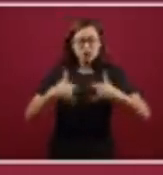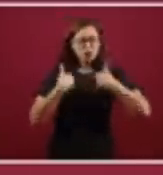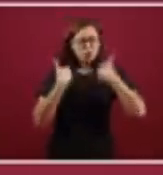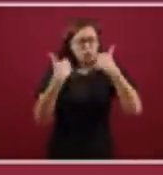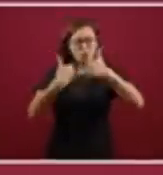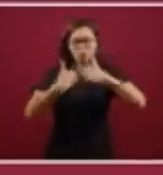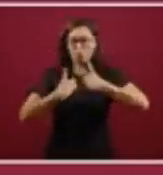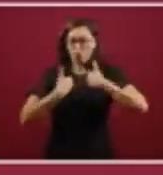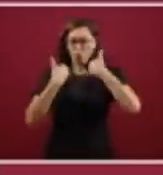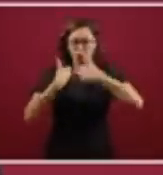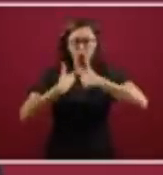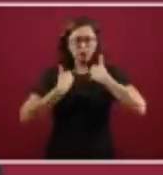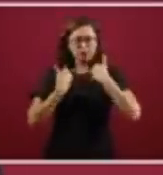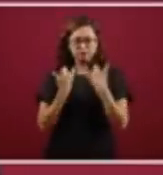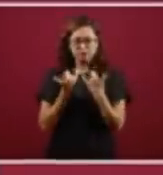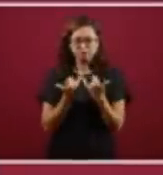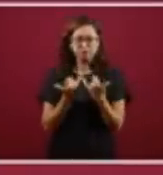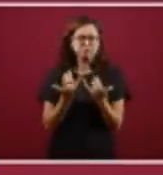que es